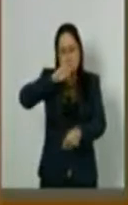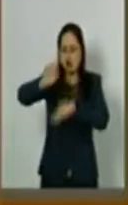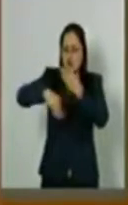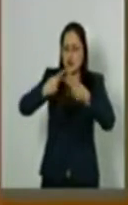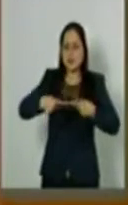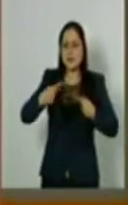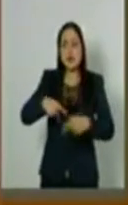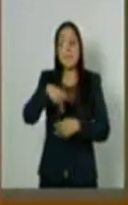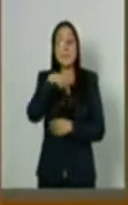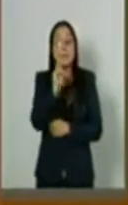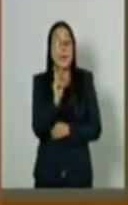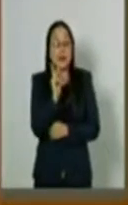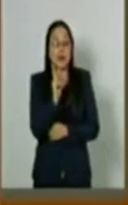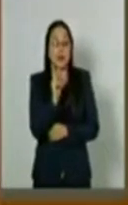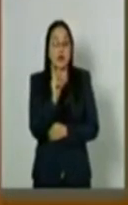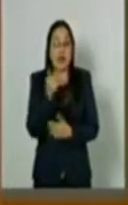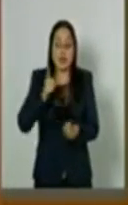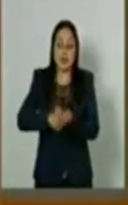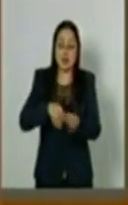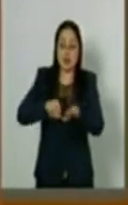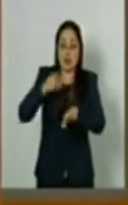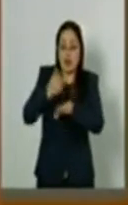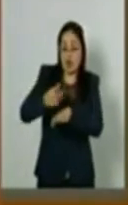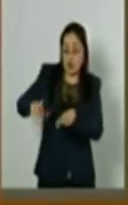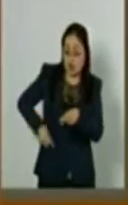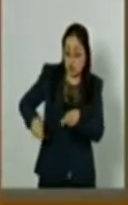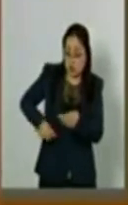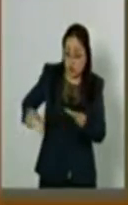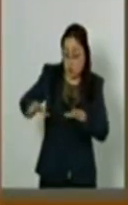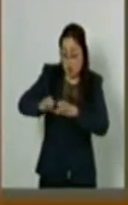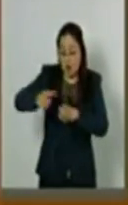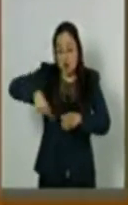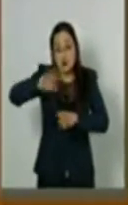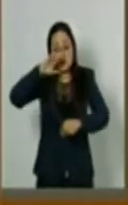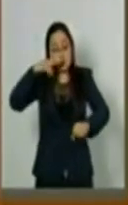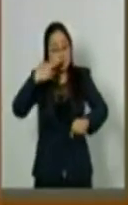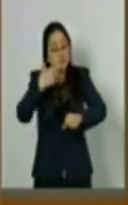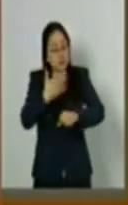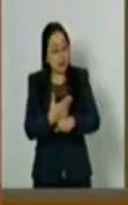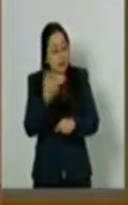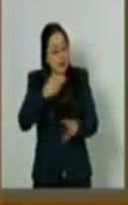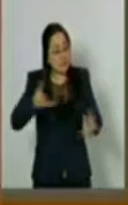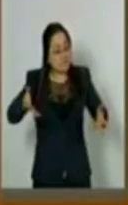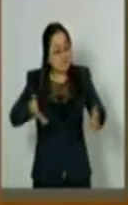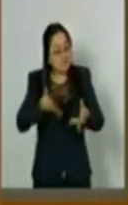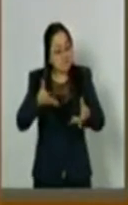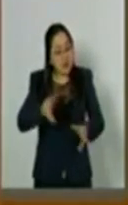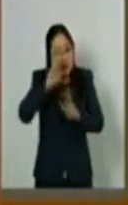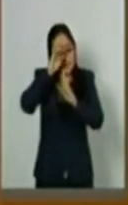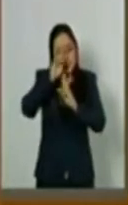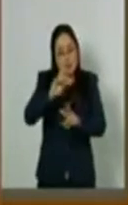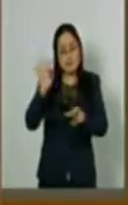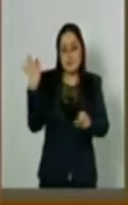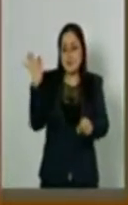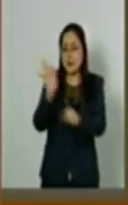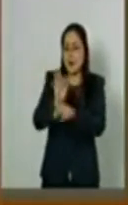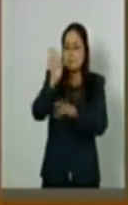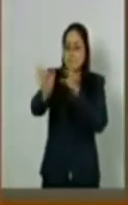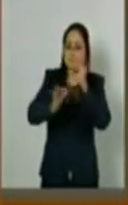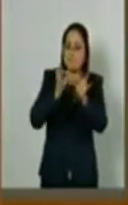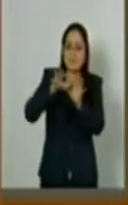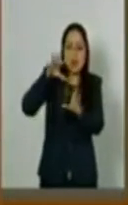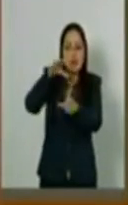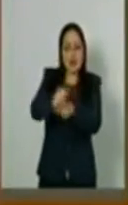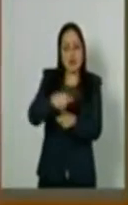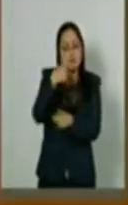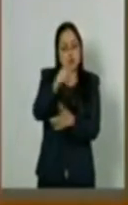Sin embargo, los servidores públicos tenemos la obligación de promover, respetar, proteger y garantizar